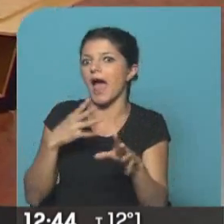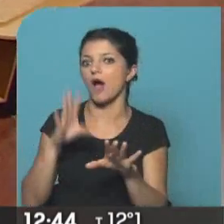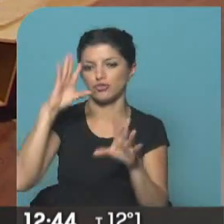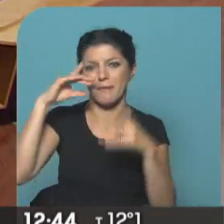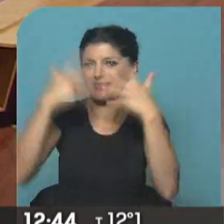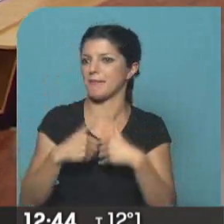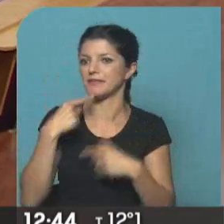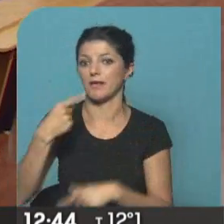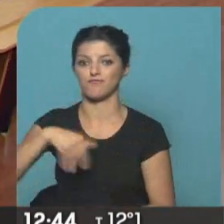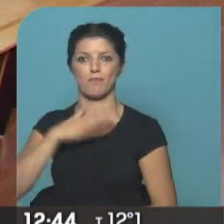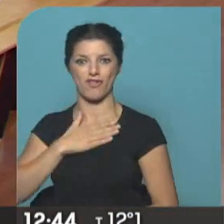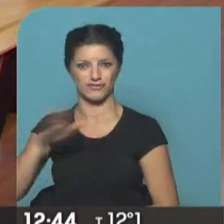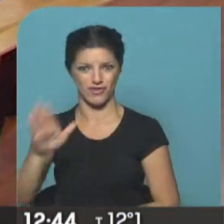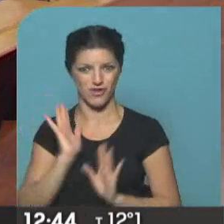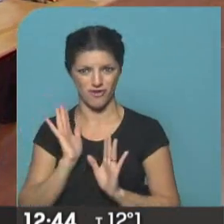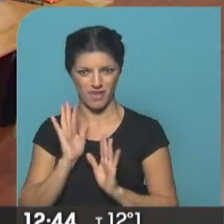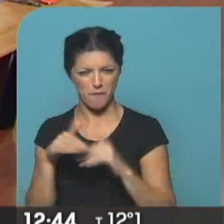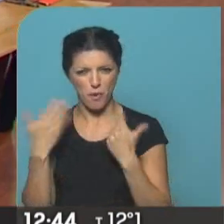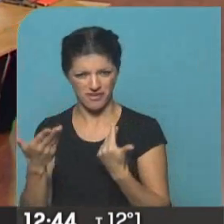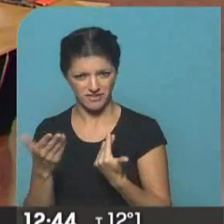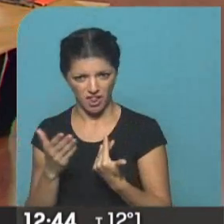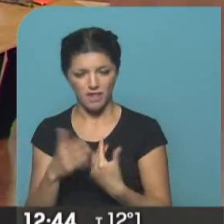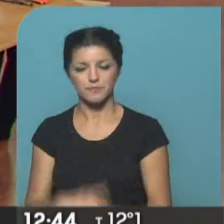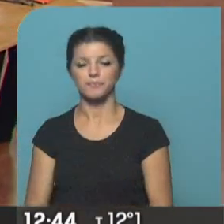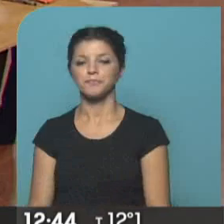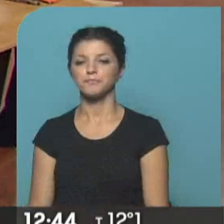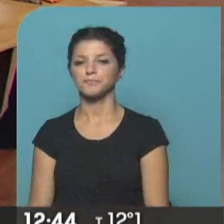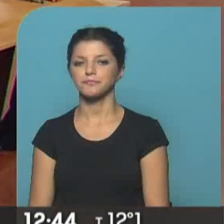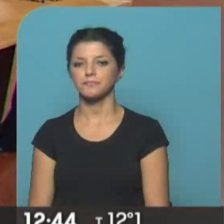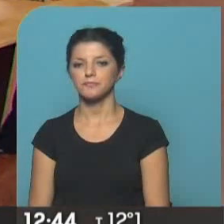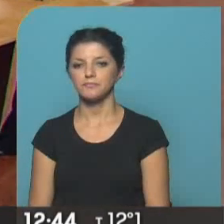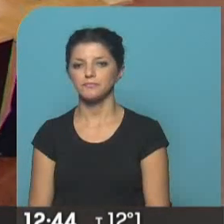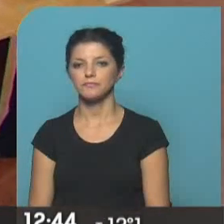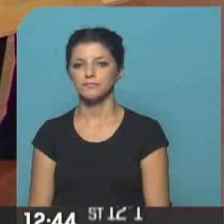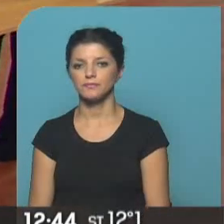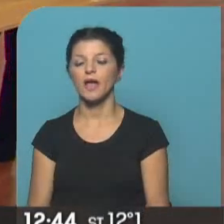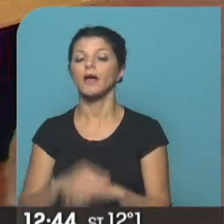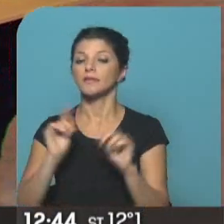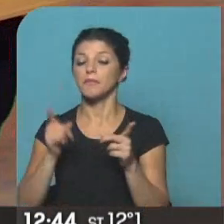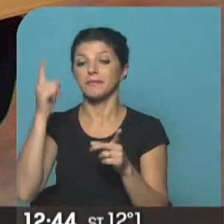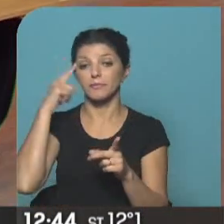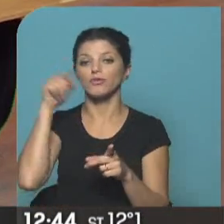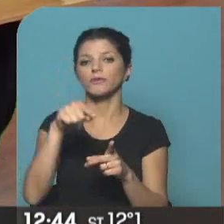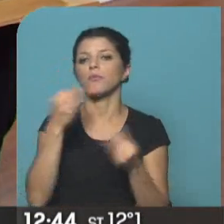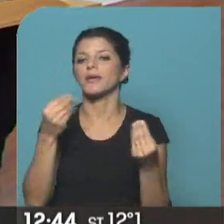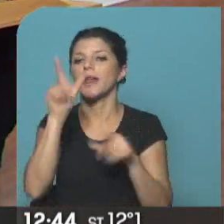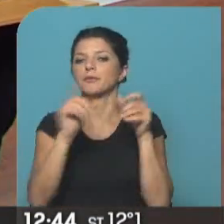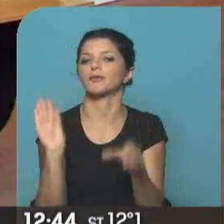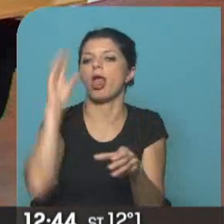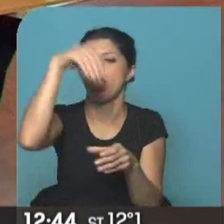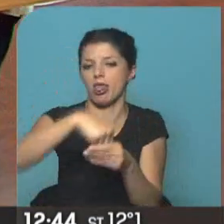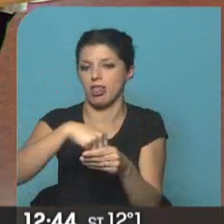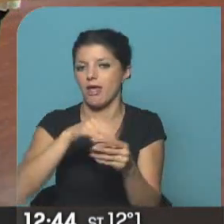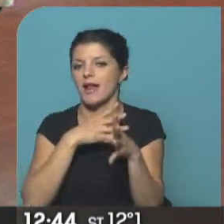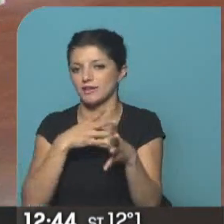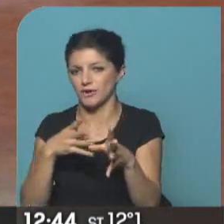muy al alcance de la mano, sobre todo en un momento en el cual los modos de adhesión a la causa terrorista, entre comillas, son